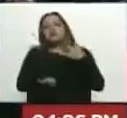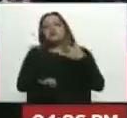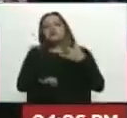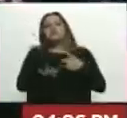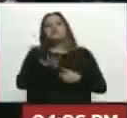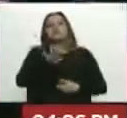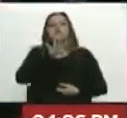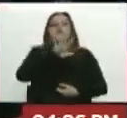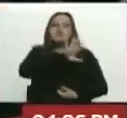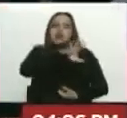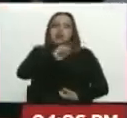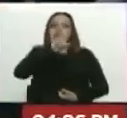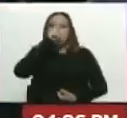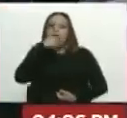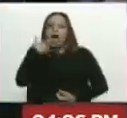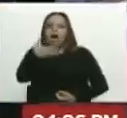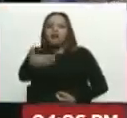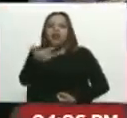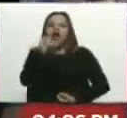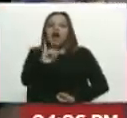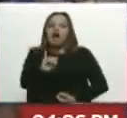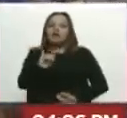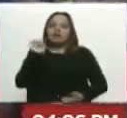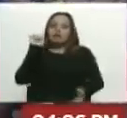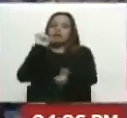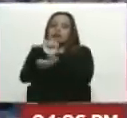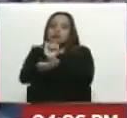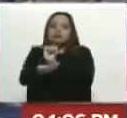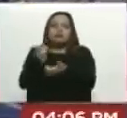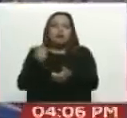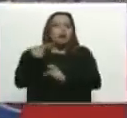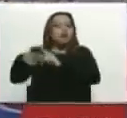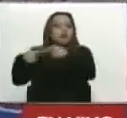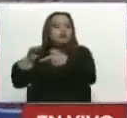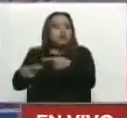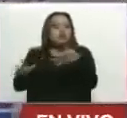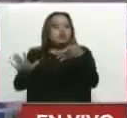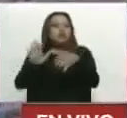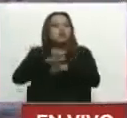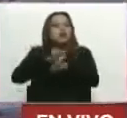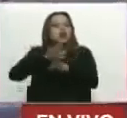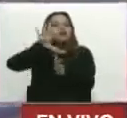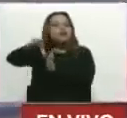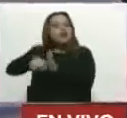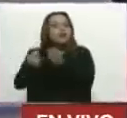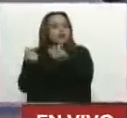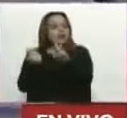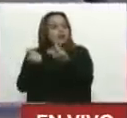generaciones están procesados por delitos de corrupción en Chile.